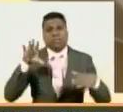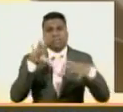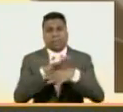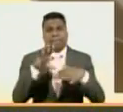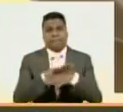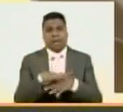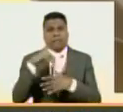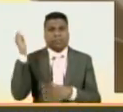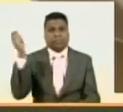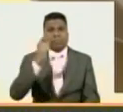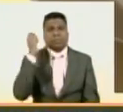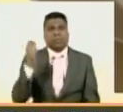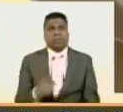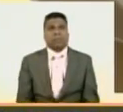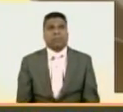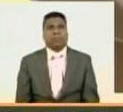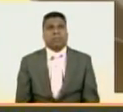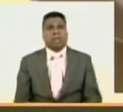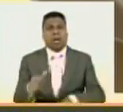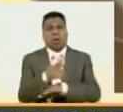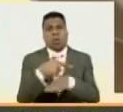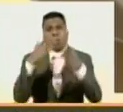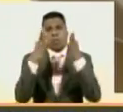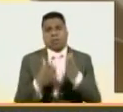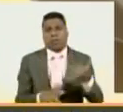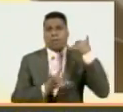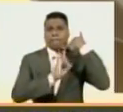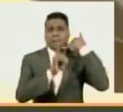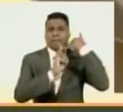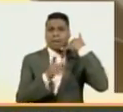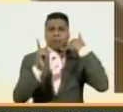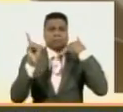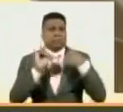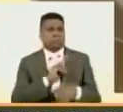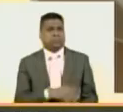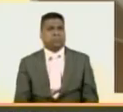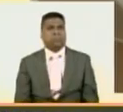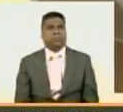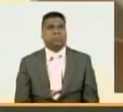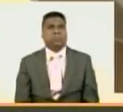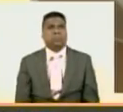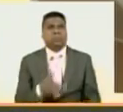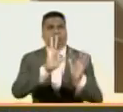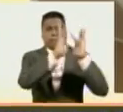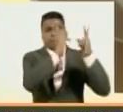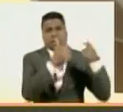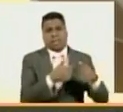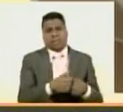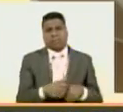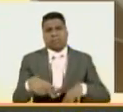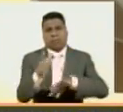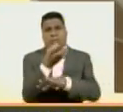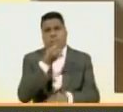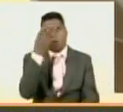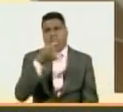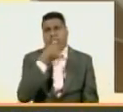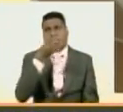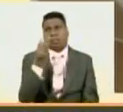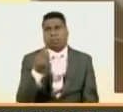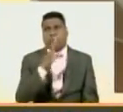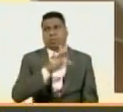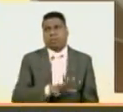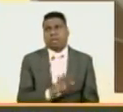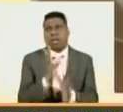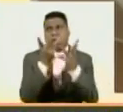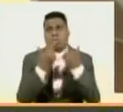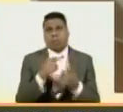entidad llanera. Vamos a hacer un contacto con la gobernadora de Barinas, Zenaida Gallardo. Vamos a hacer un balance. Gobernadora, buenas tardes, ¿cómo está?